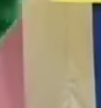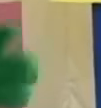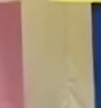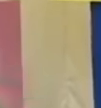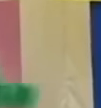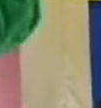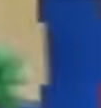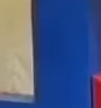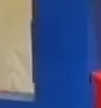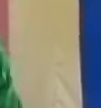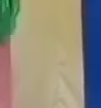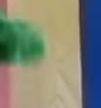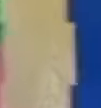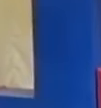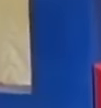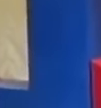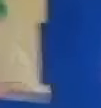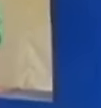Rapidito.